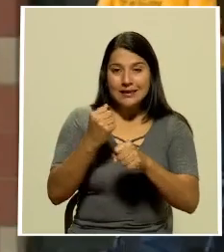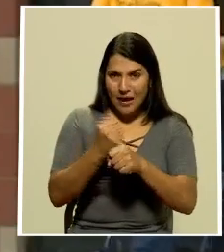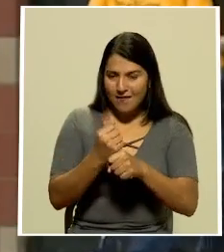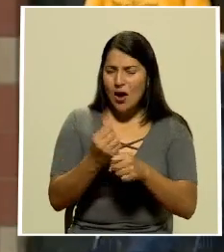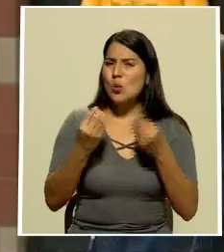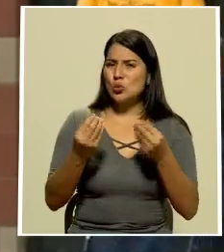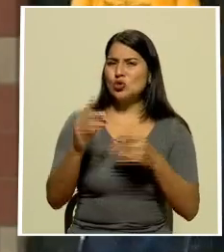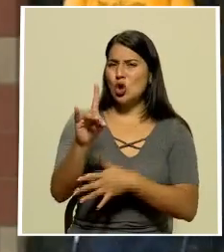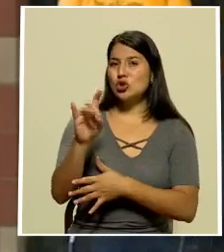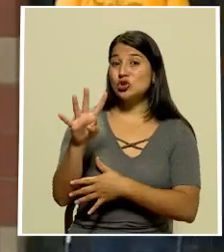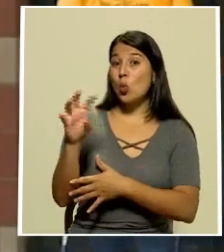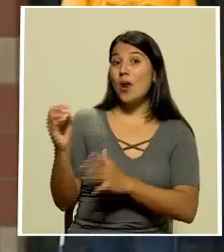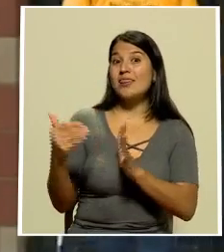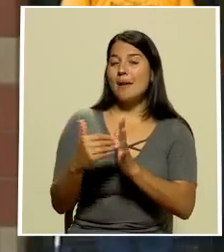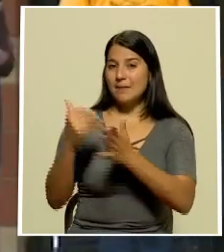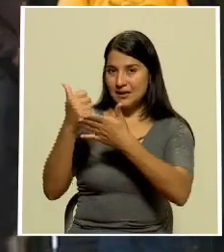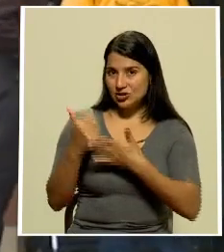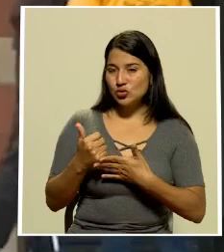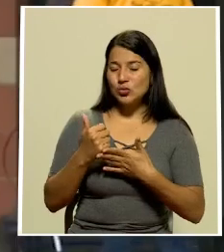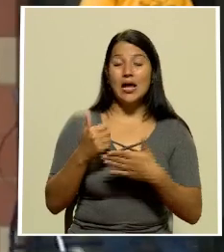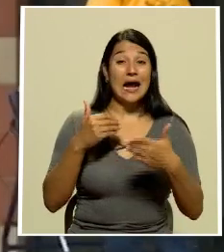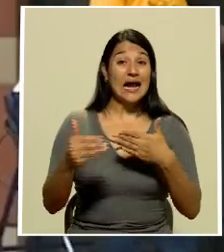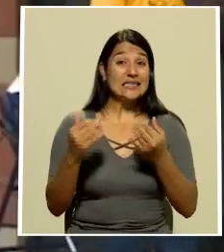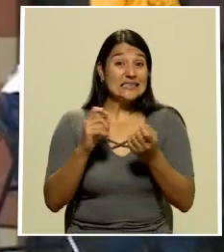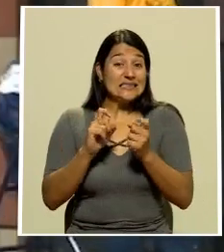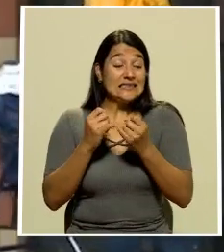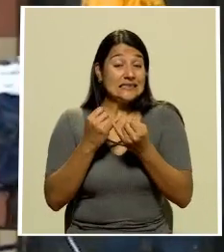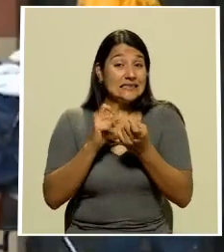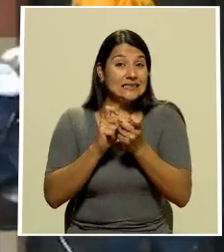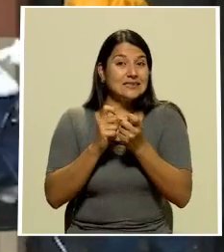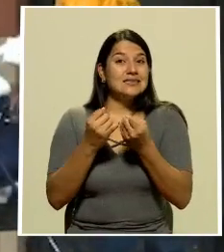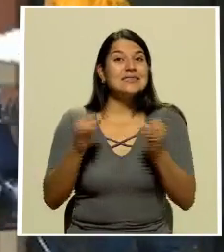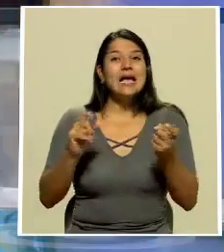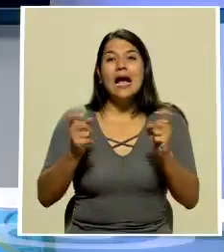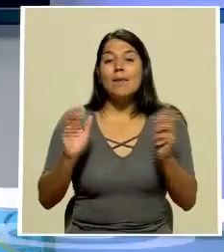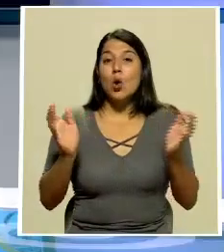de 840,000, casi sin cambios con respecto a la semana anterior.